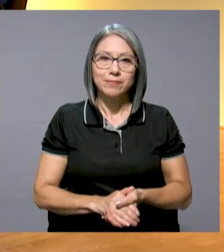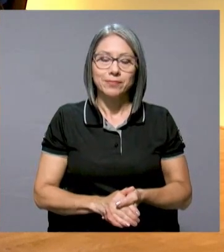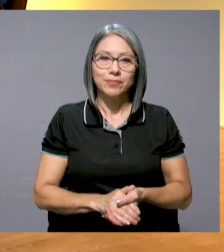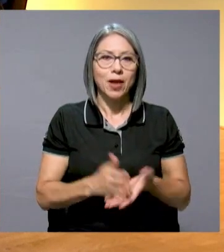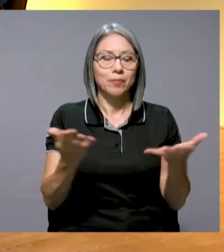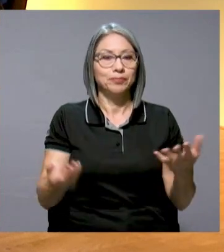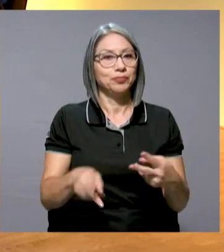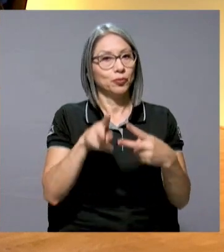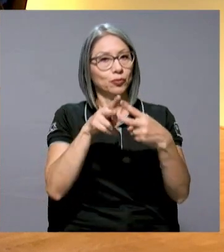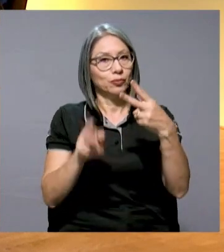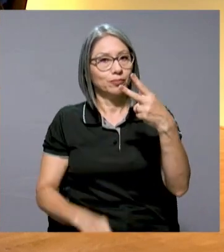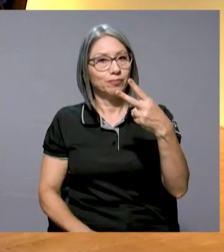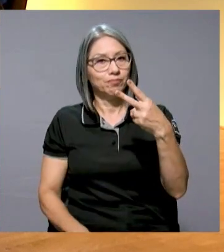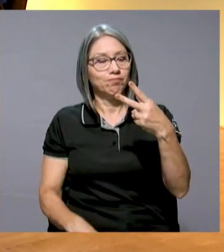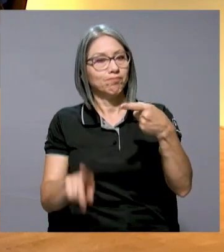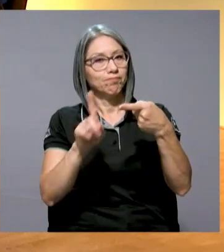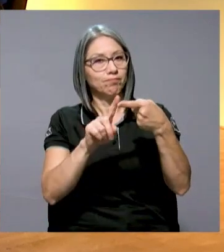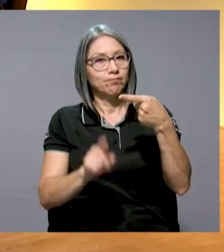dos cosas. Una,